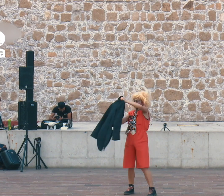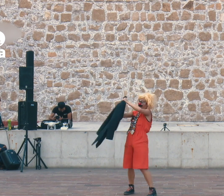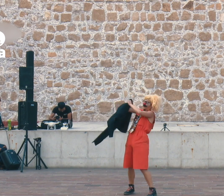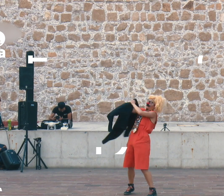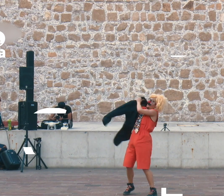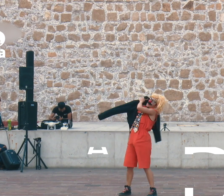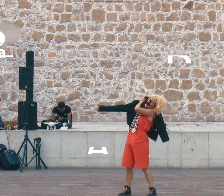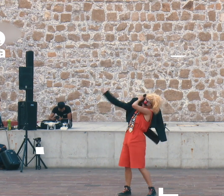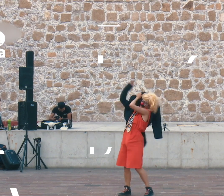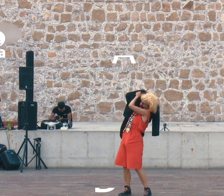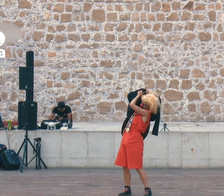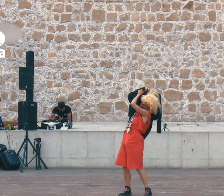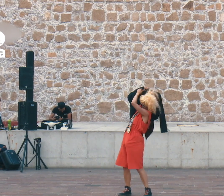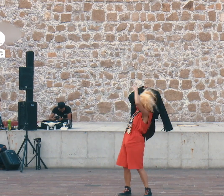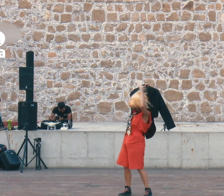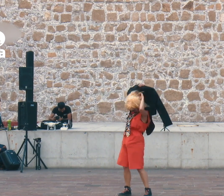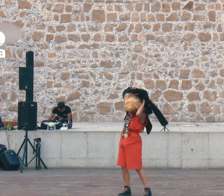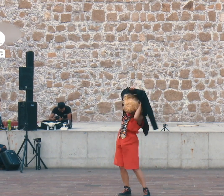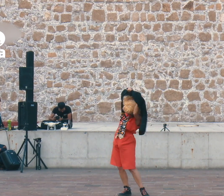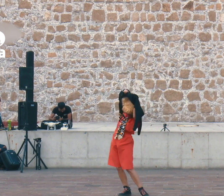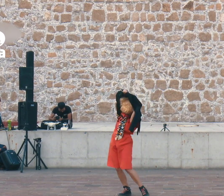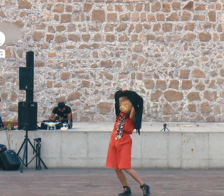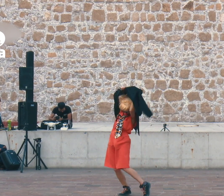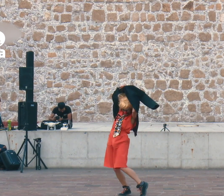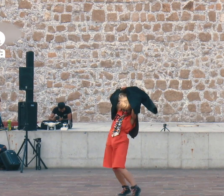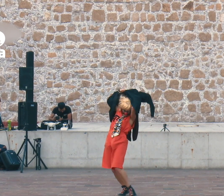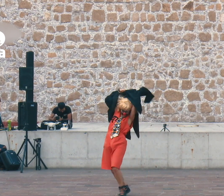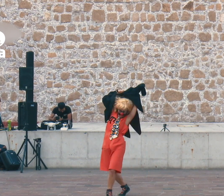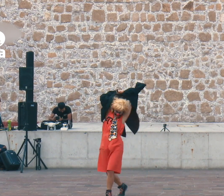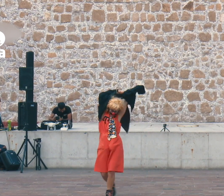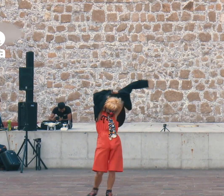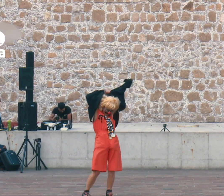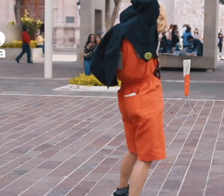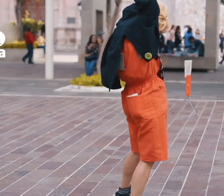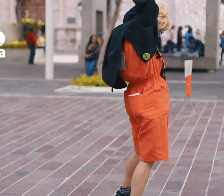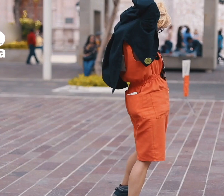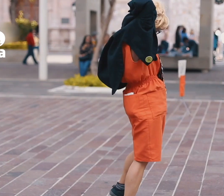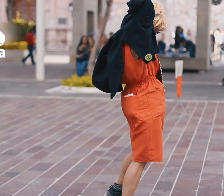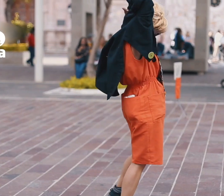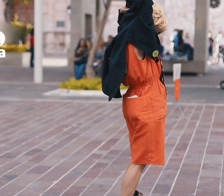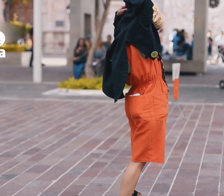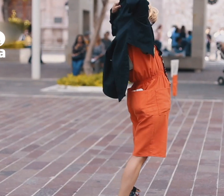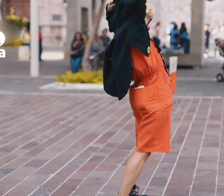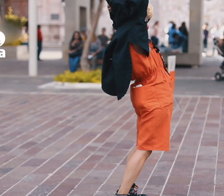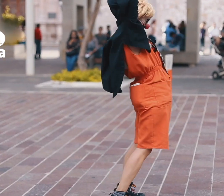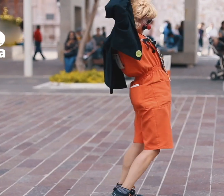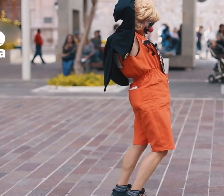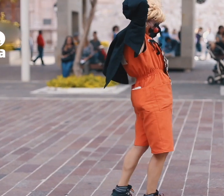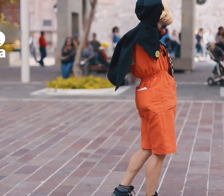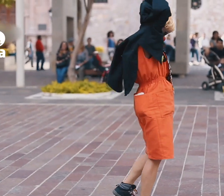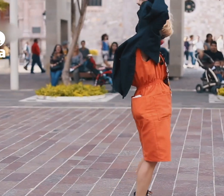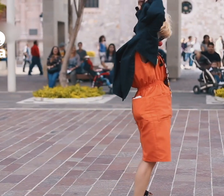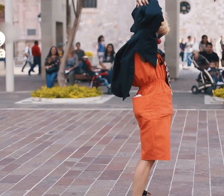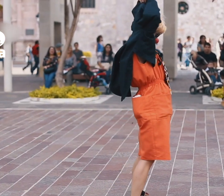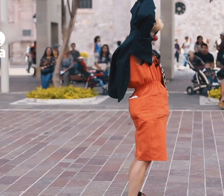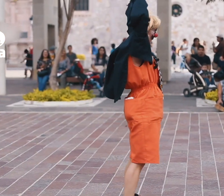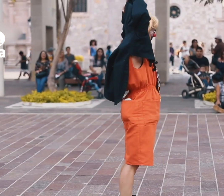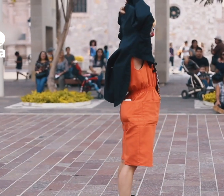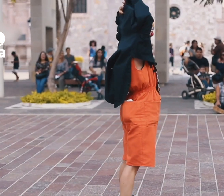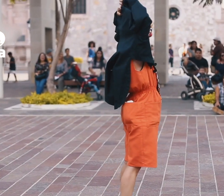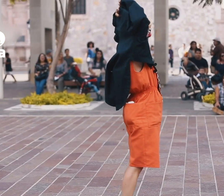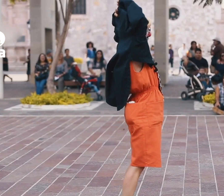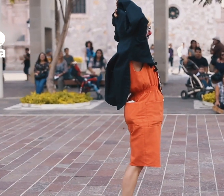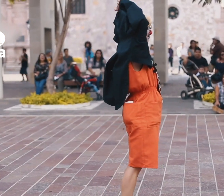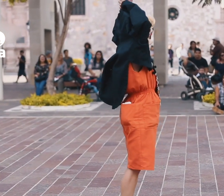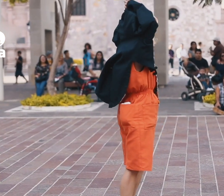decir que sí tiene mucho tiempo. Pero el código clown, que luego para mí, digamos, de alguna manera